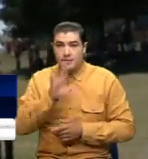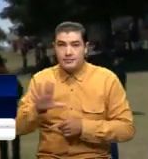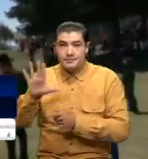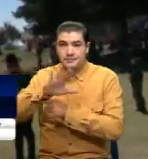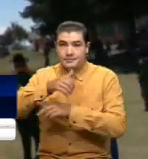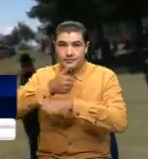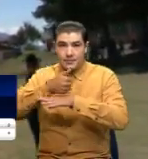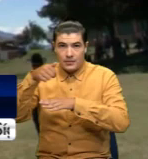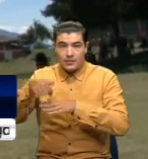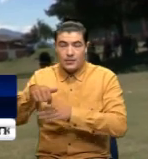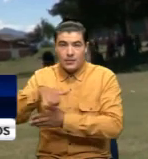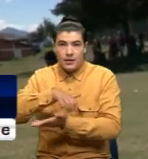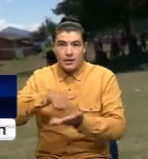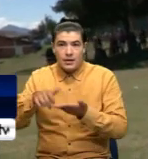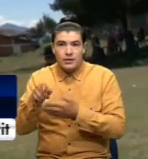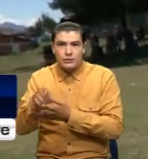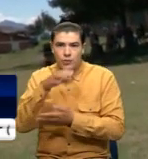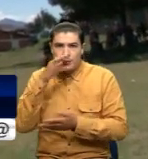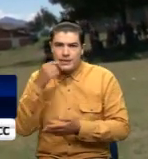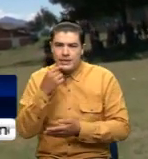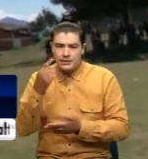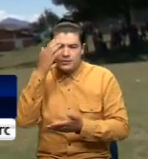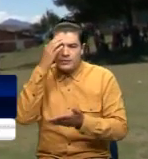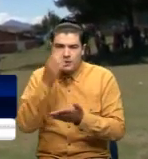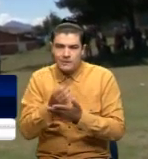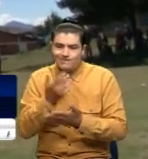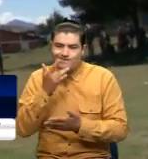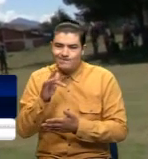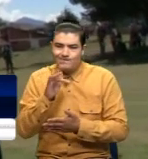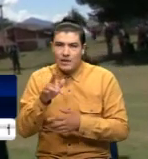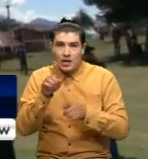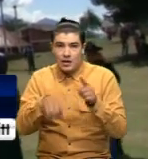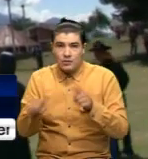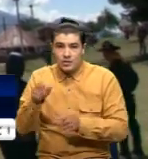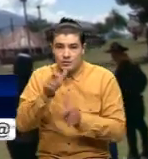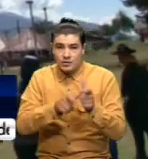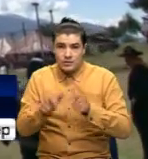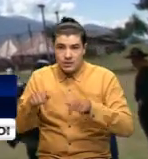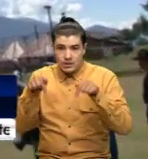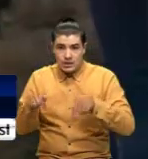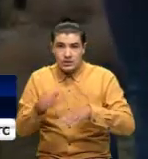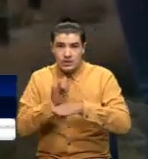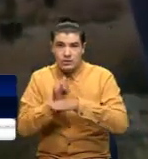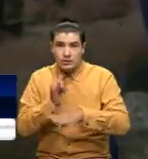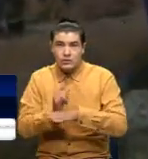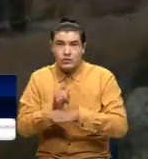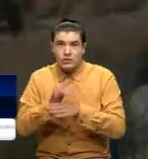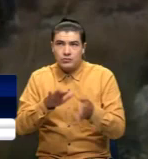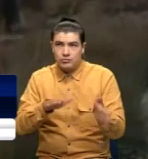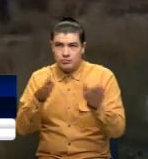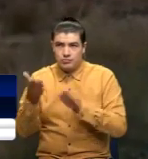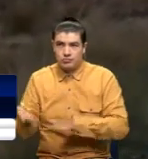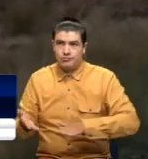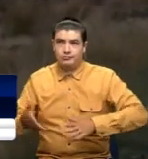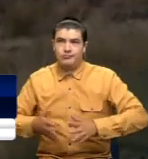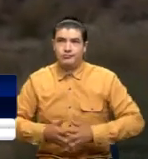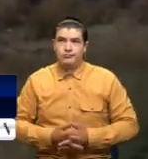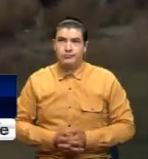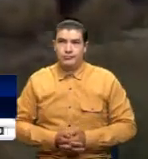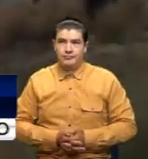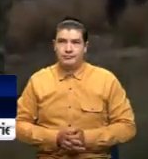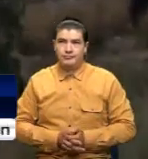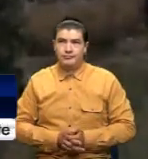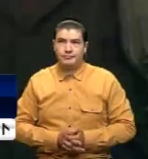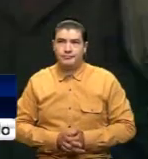cabrera se refirió al lamentable episodio en el cual varios integrantes de esta institución perdieron la vida en este atentado en la capital